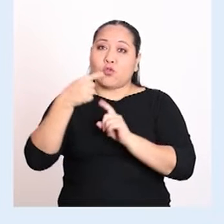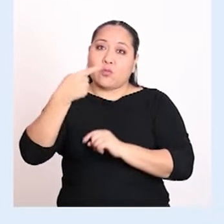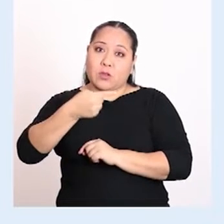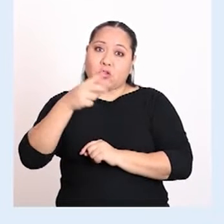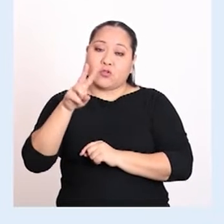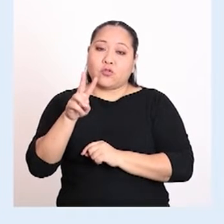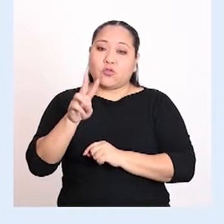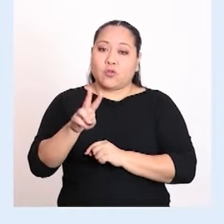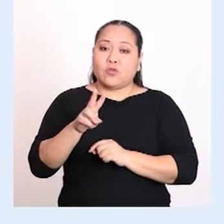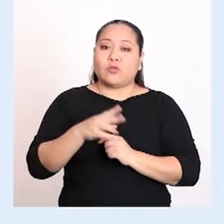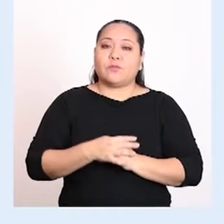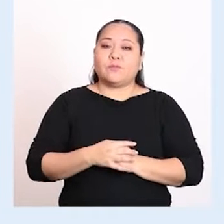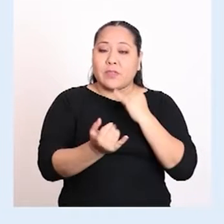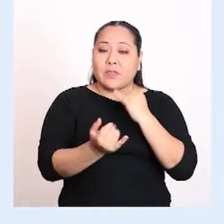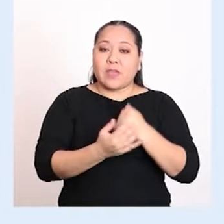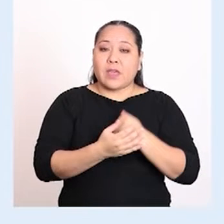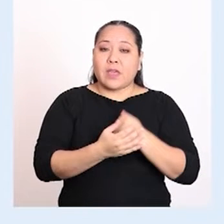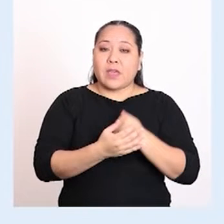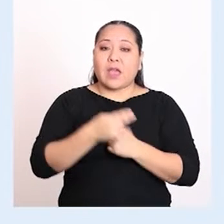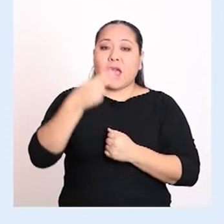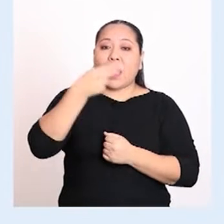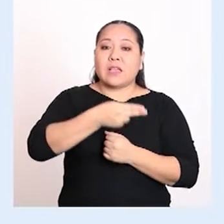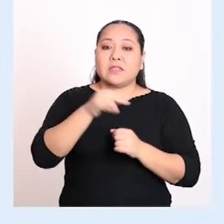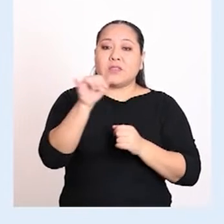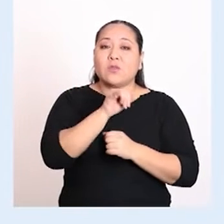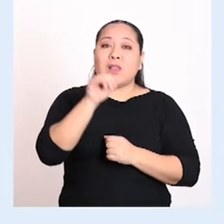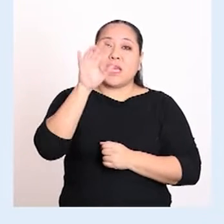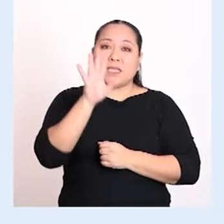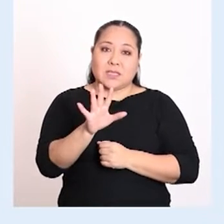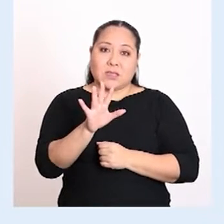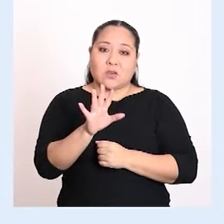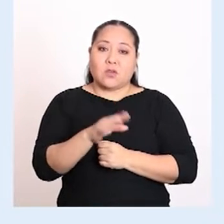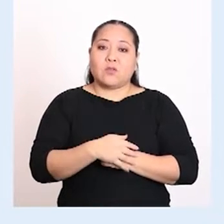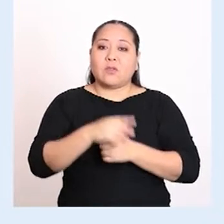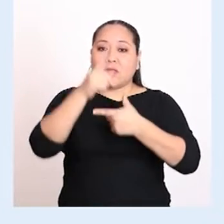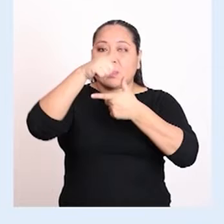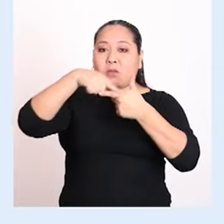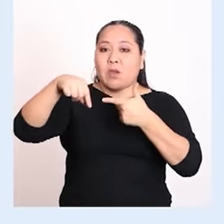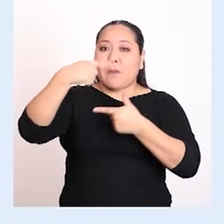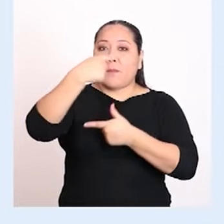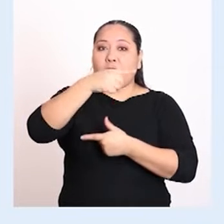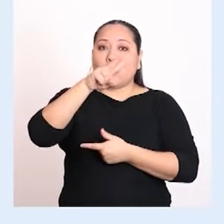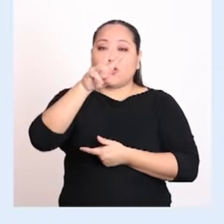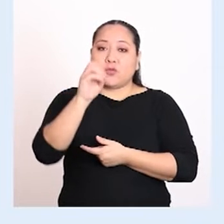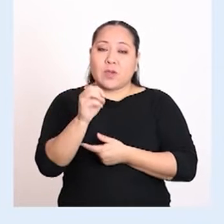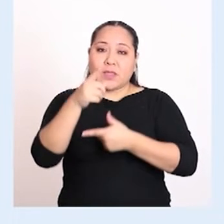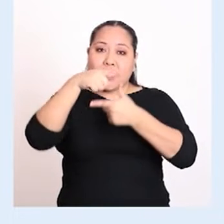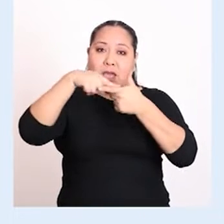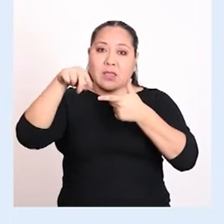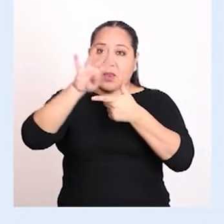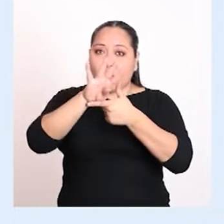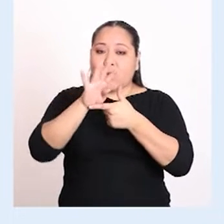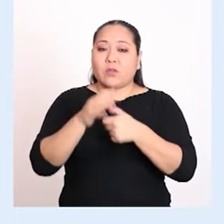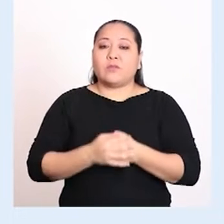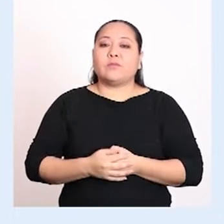2. Finalmente, h es igual a 5, que resultó de dividir menos 20 entre menos 4.